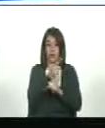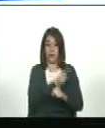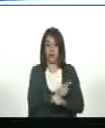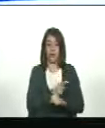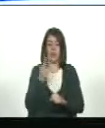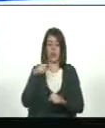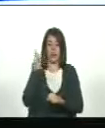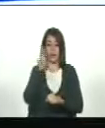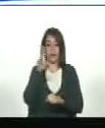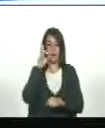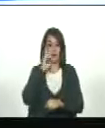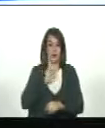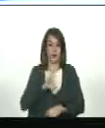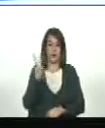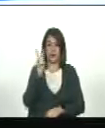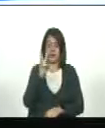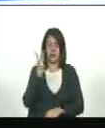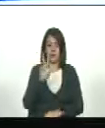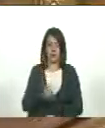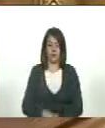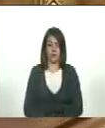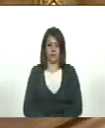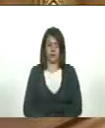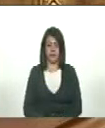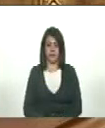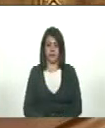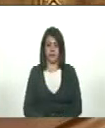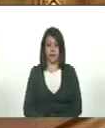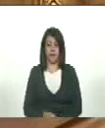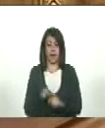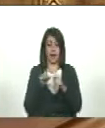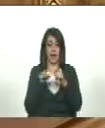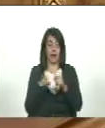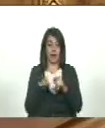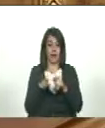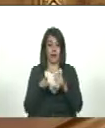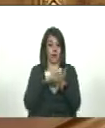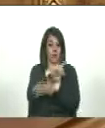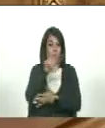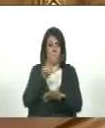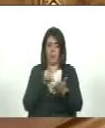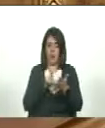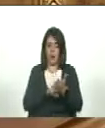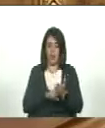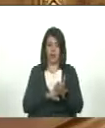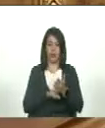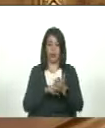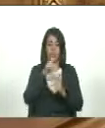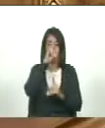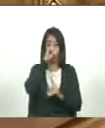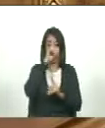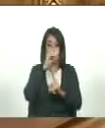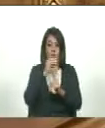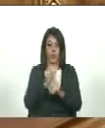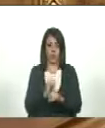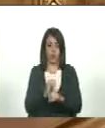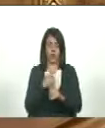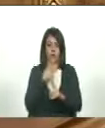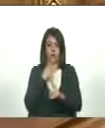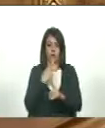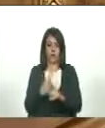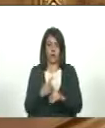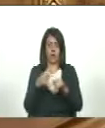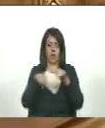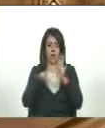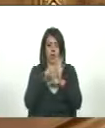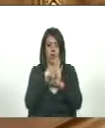que ha adquirido la República Bolivariana de Venezuela. Esto en términos generales, los objetivos que están previstos con